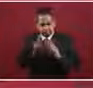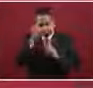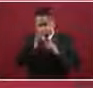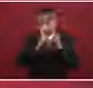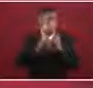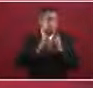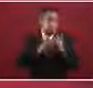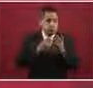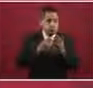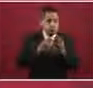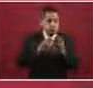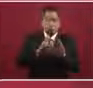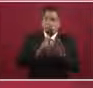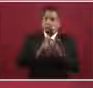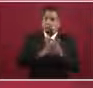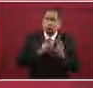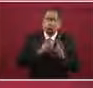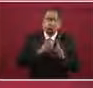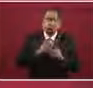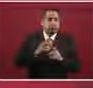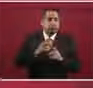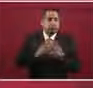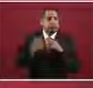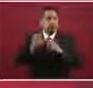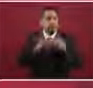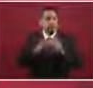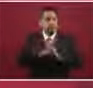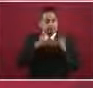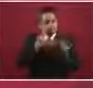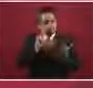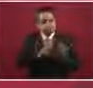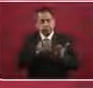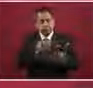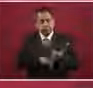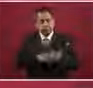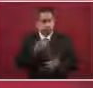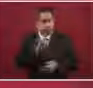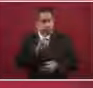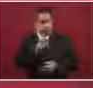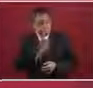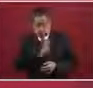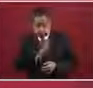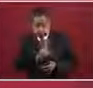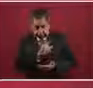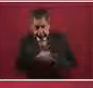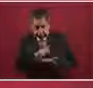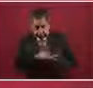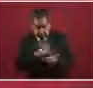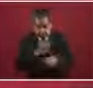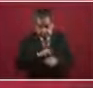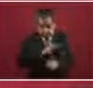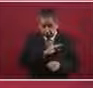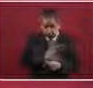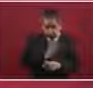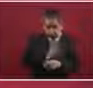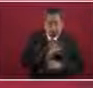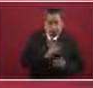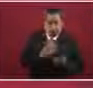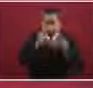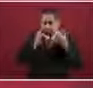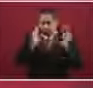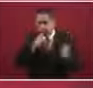reabra el caso, si legalmente es posible, en